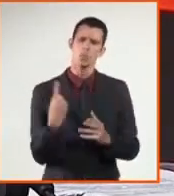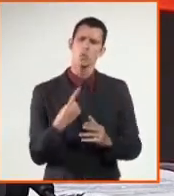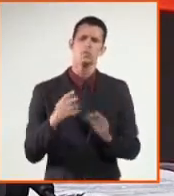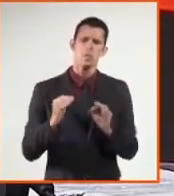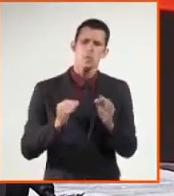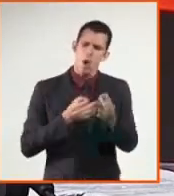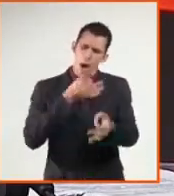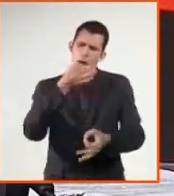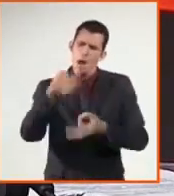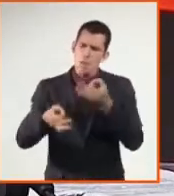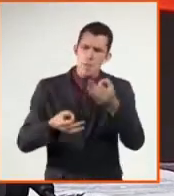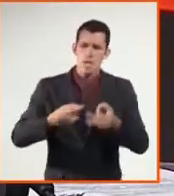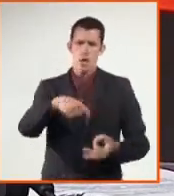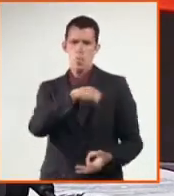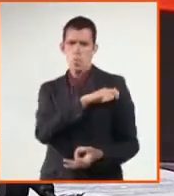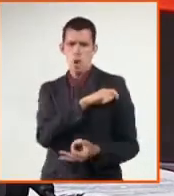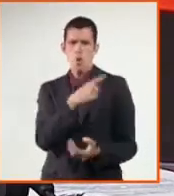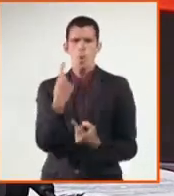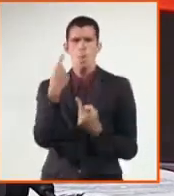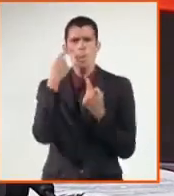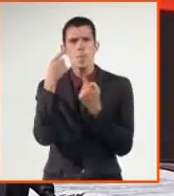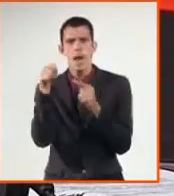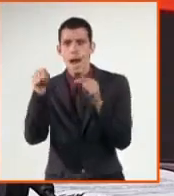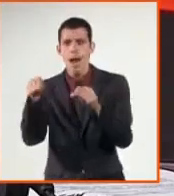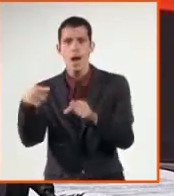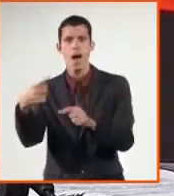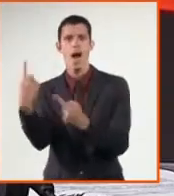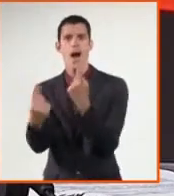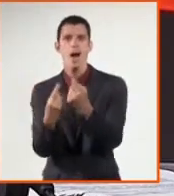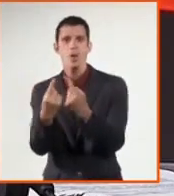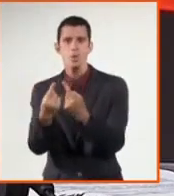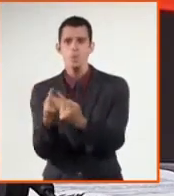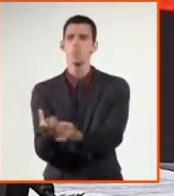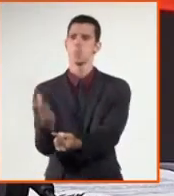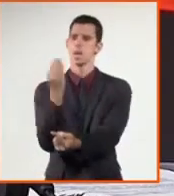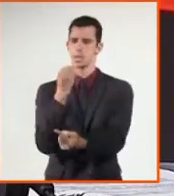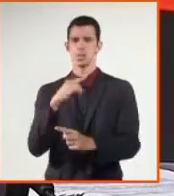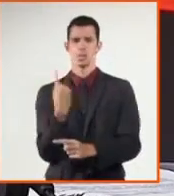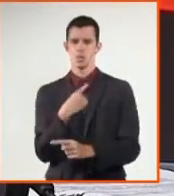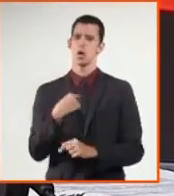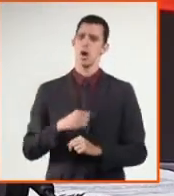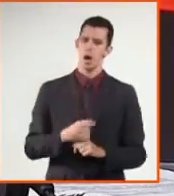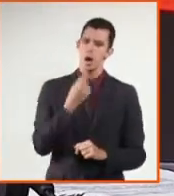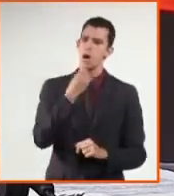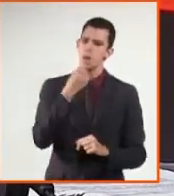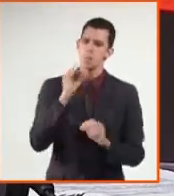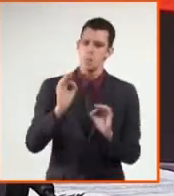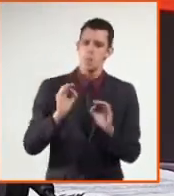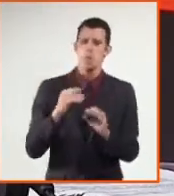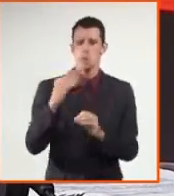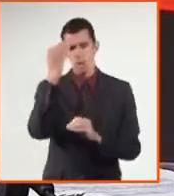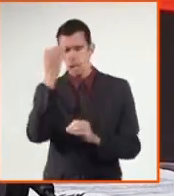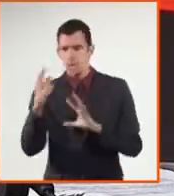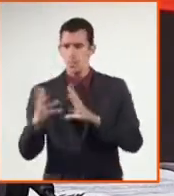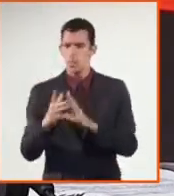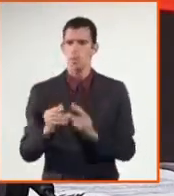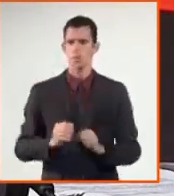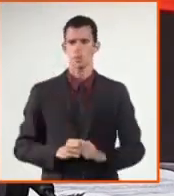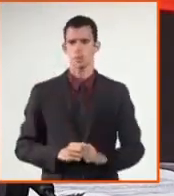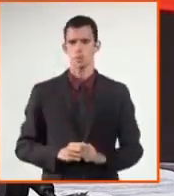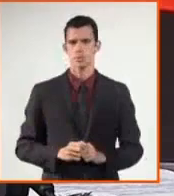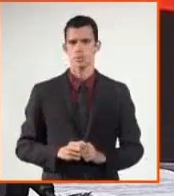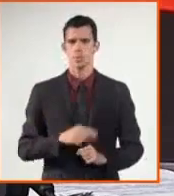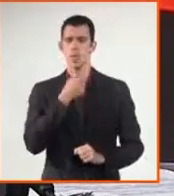crítico y denuncia en todo momento las acciones o los actos de despilfarro de mal uso de energía o